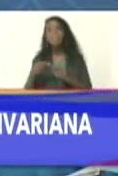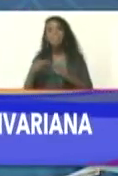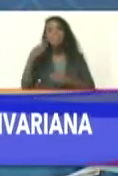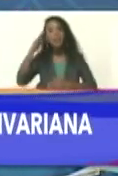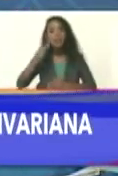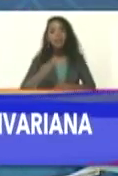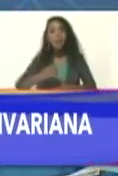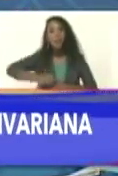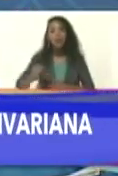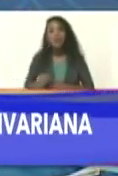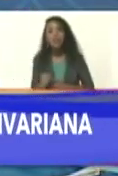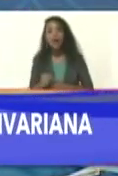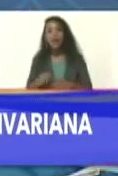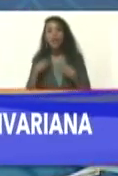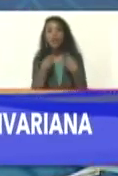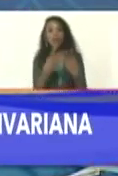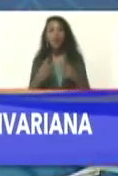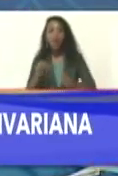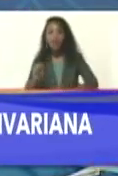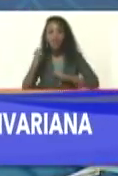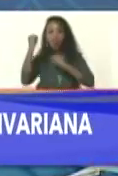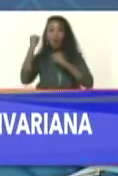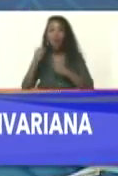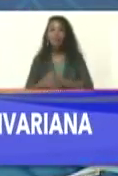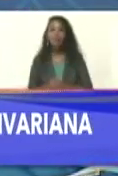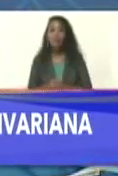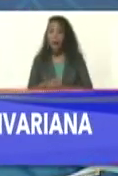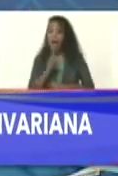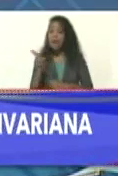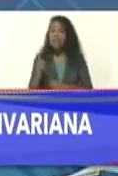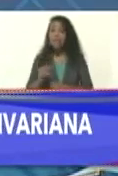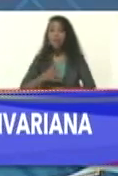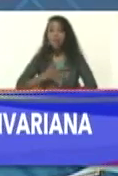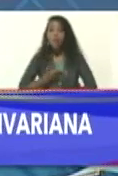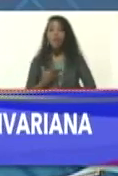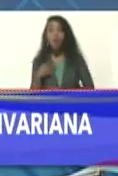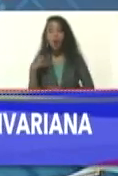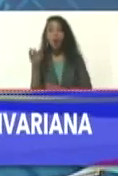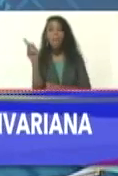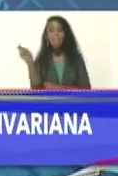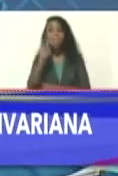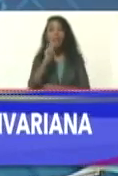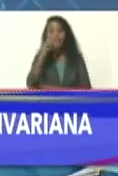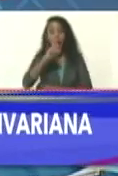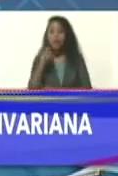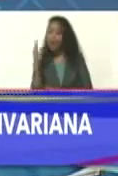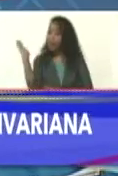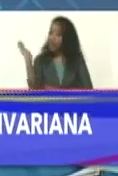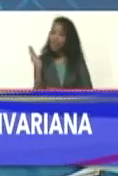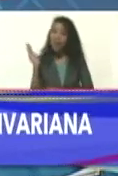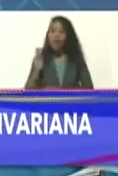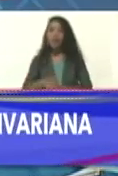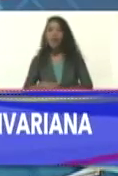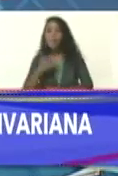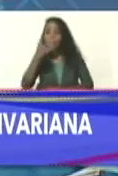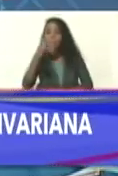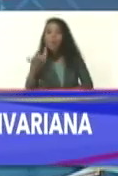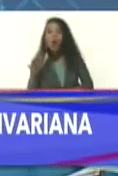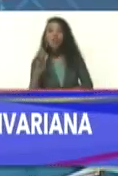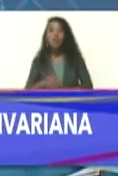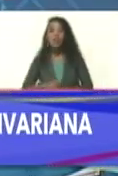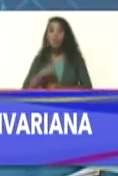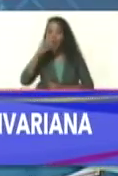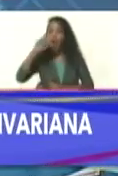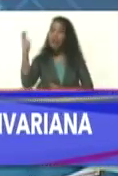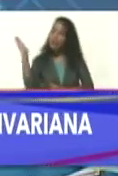cívico-militar-policial nos está dando la victoria. Y así va a ser en los meses y años que están por venir. Así va a ser en los meses y años que están